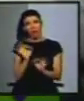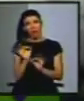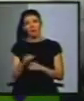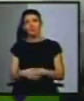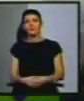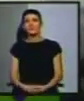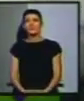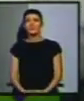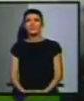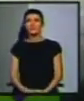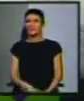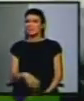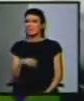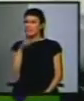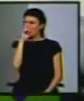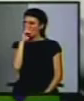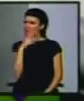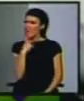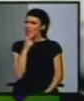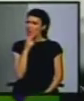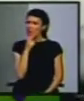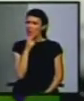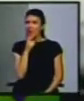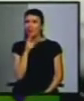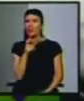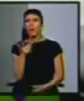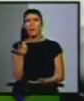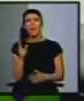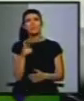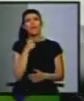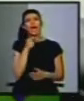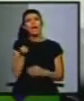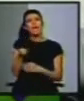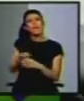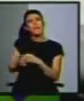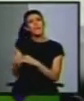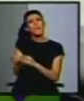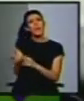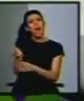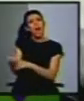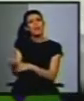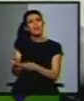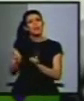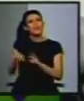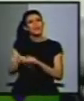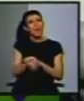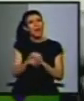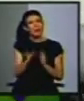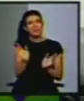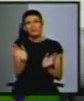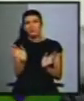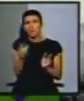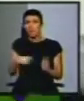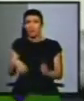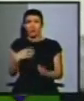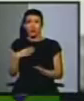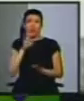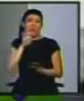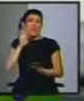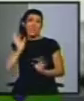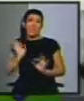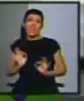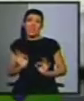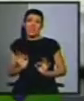Era medio raro, parece que quería una recompensa, parece, por estar. Pero estábamos todo al día, así